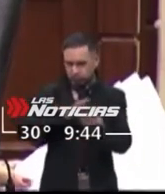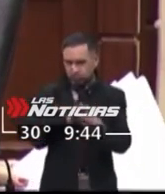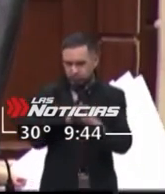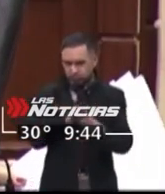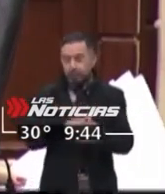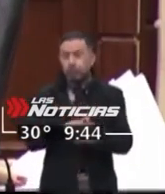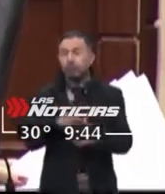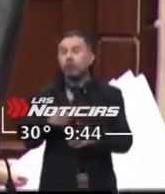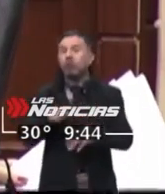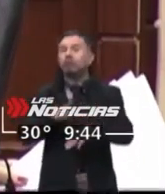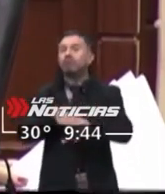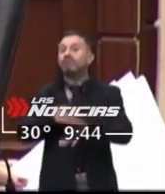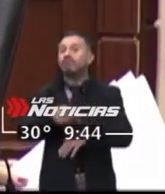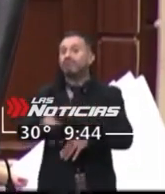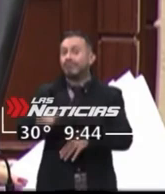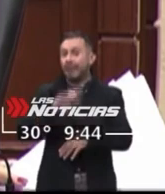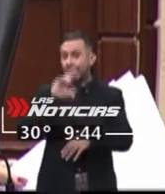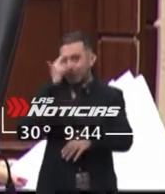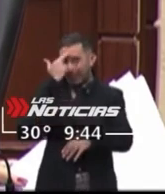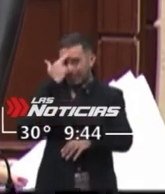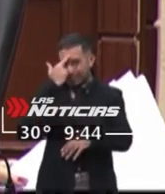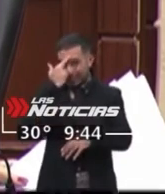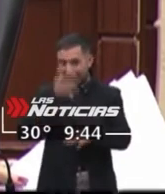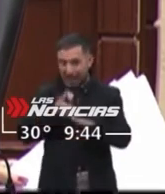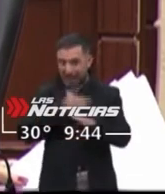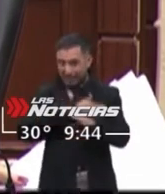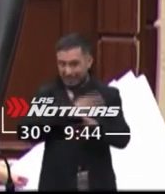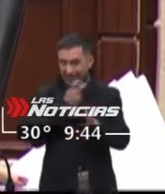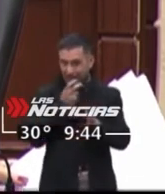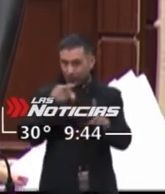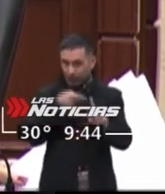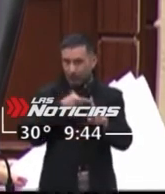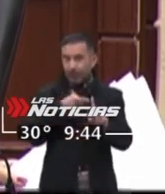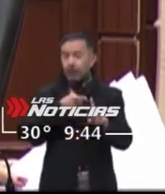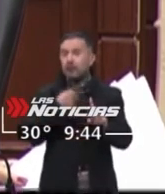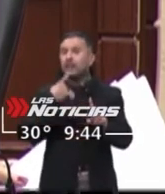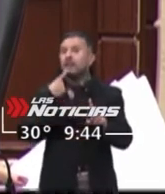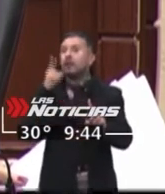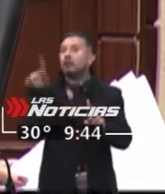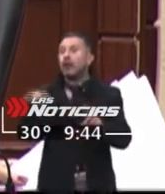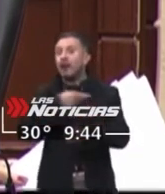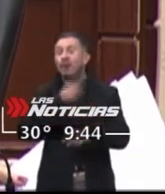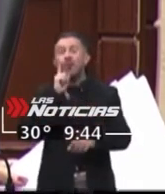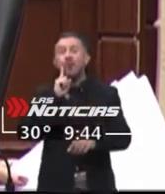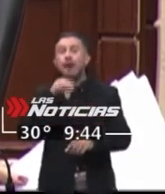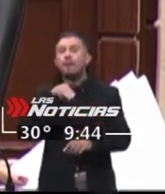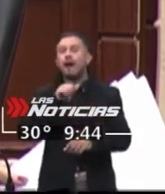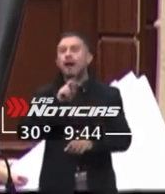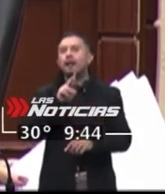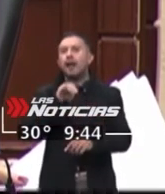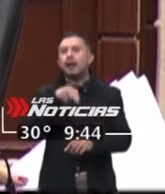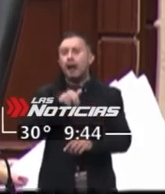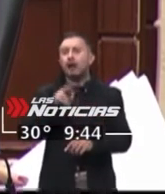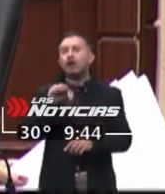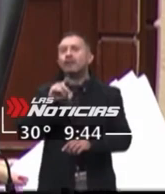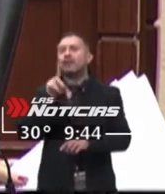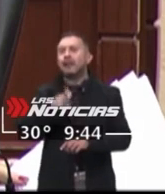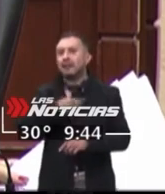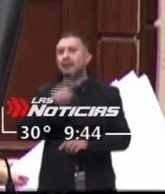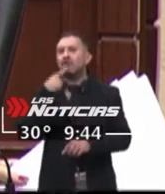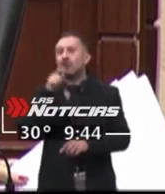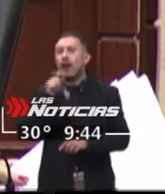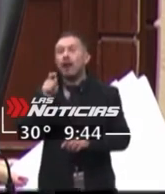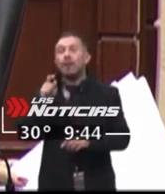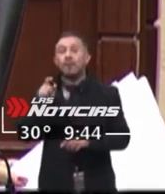elementos el ine está obligado a tarde la información no solamente al tinte